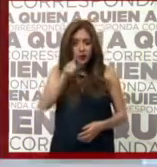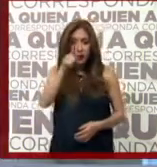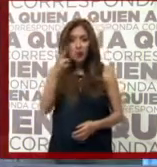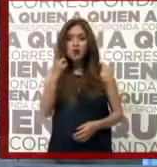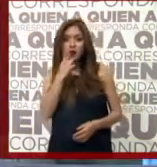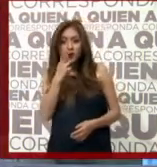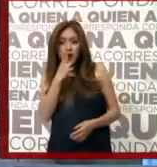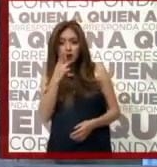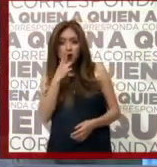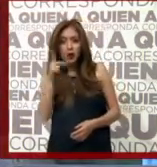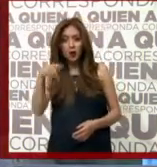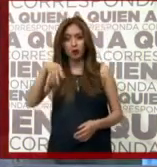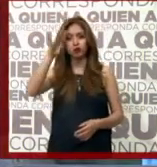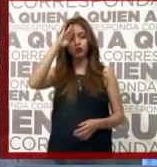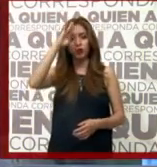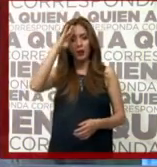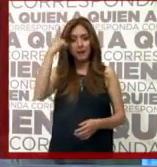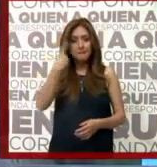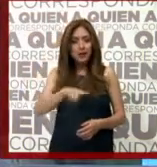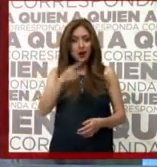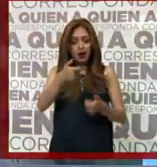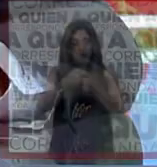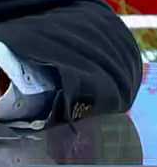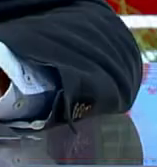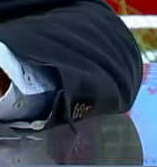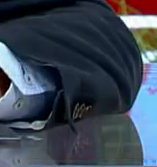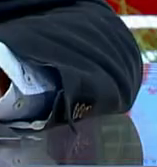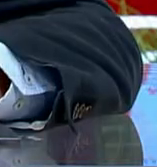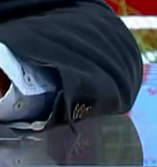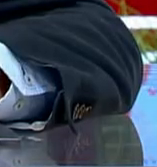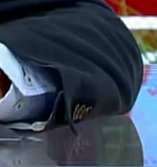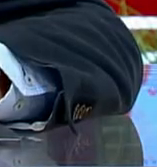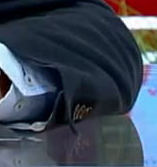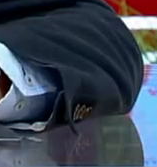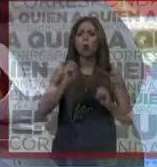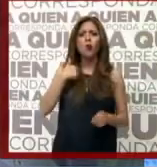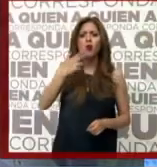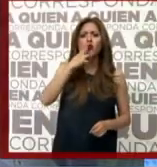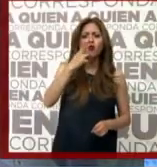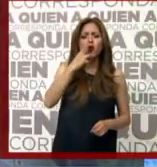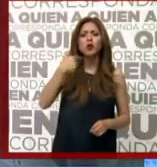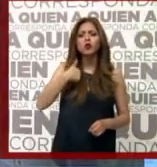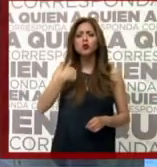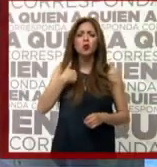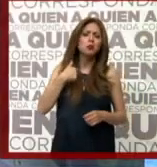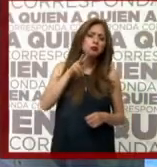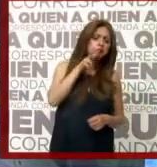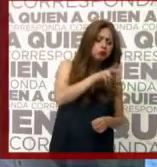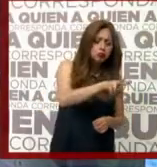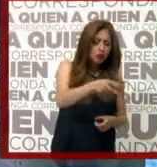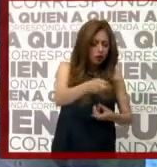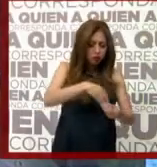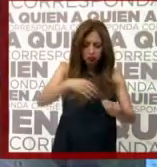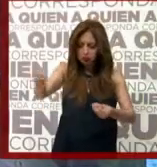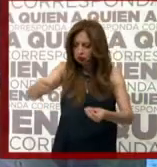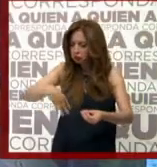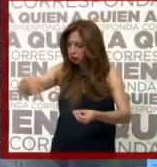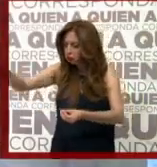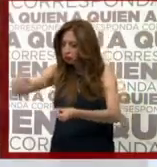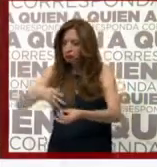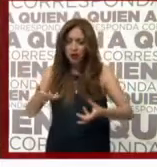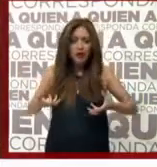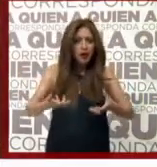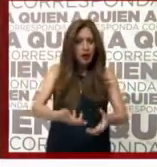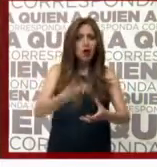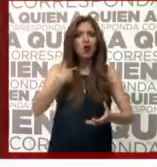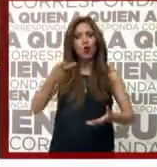usted debe fumar bastante para hacer ese tipo de piezas. Me dice, no, yo no fumo, yo voy por la calle, encuentro muchos encendedores tirados, y